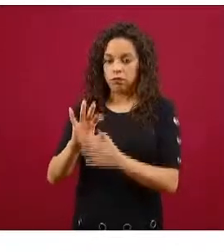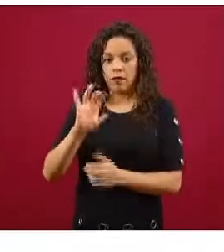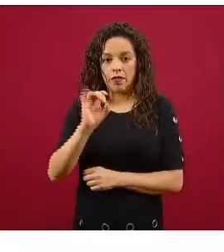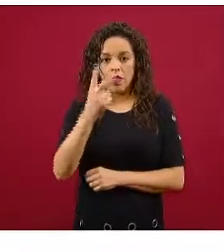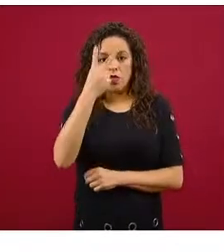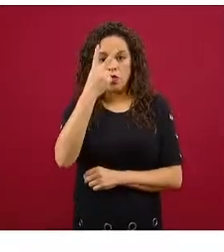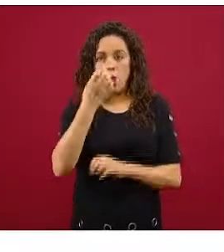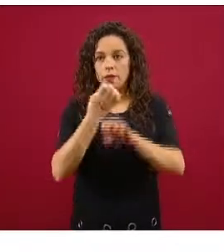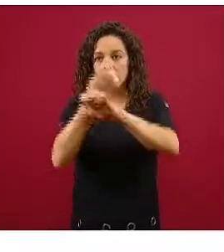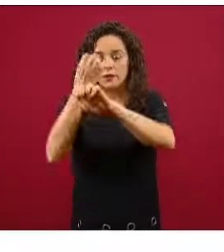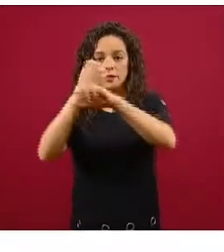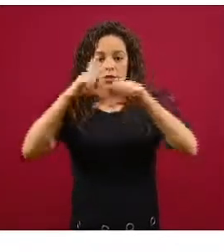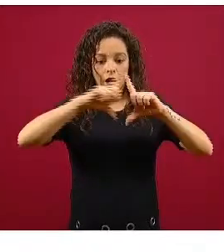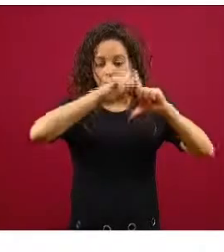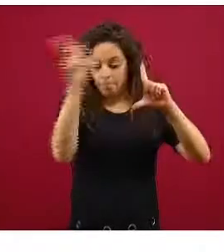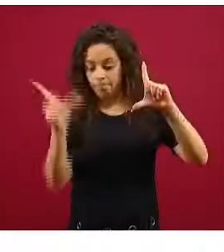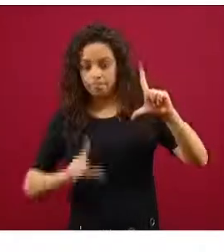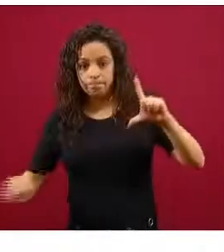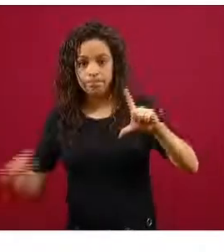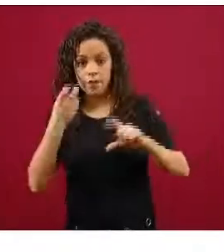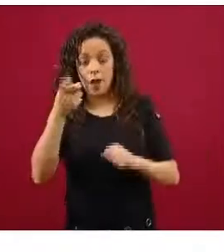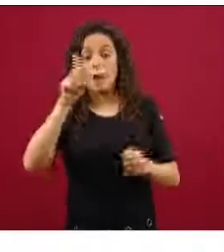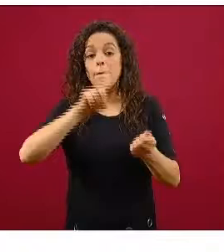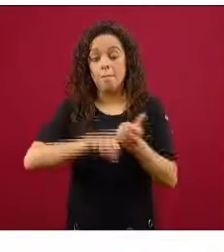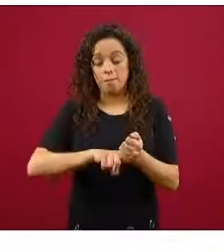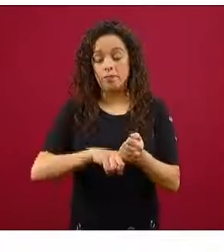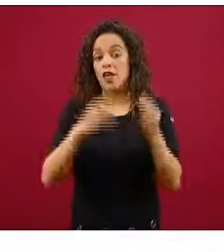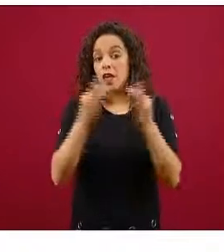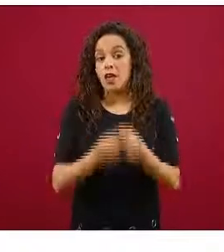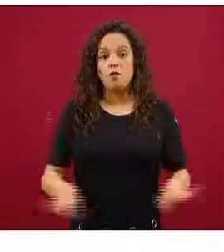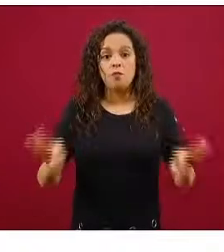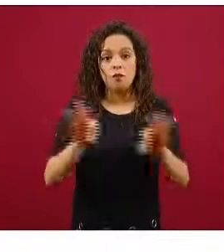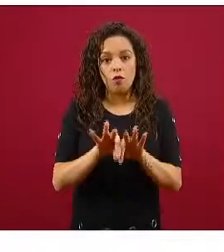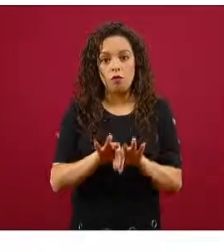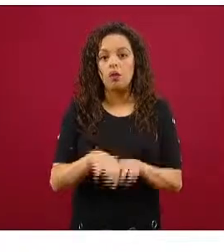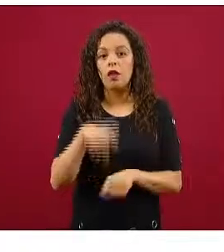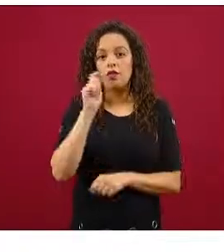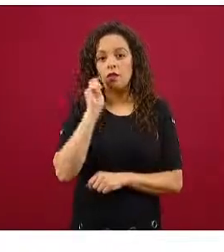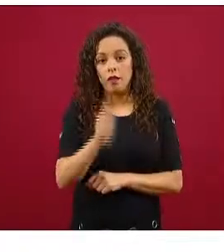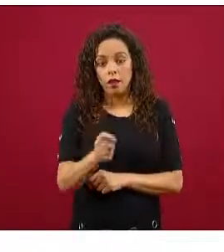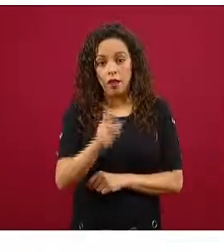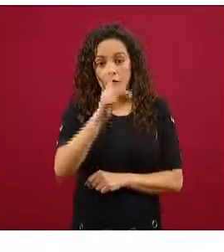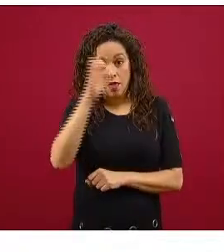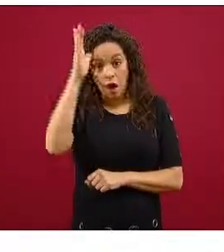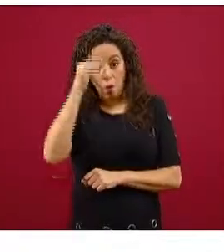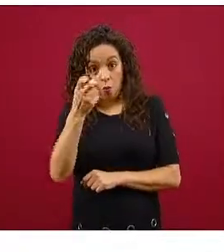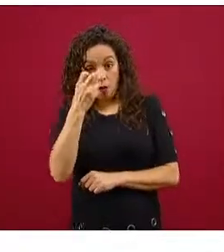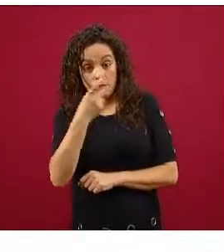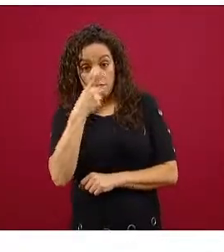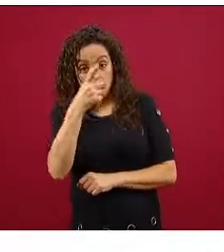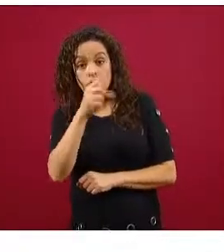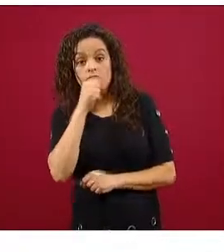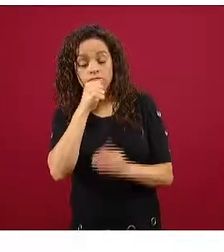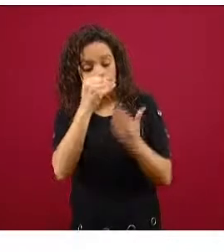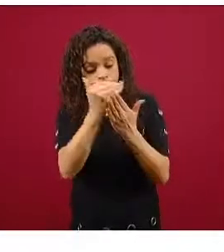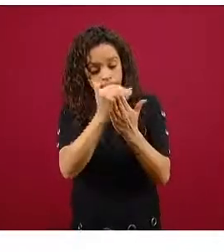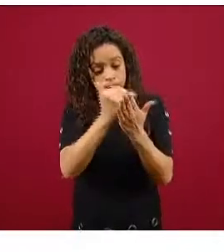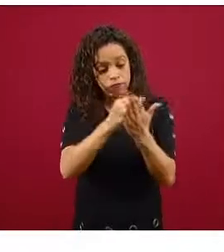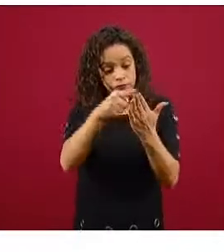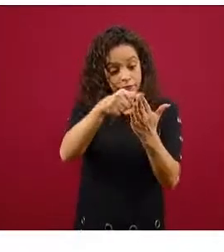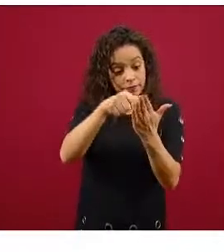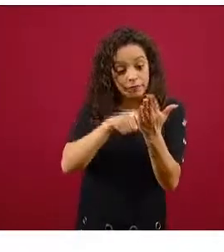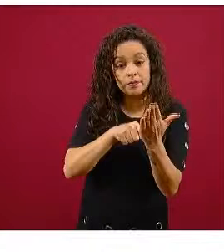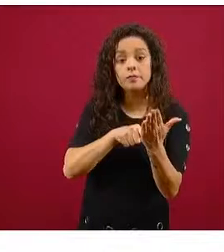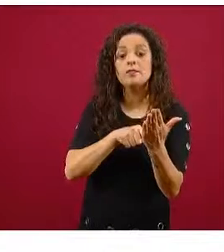es fundamental que se garantice, de acuerdo a los lineamientos, a los contenidos de este lineamiento,